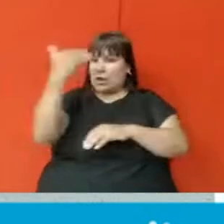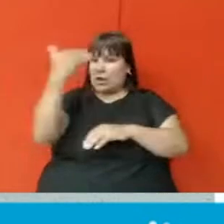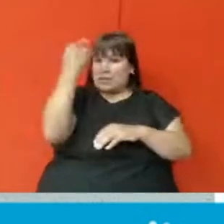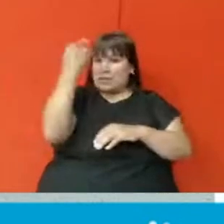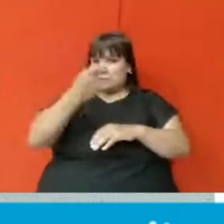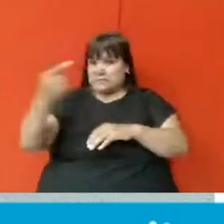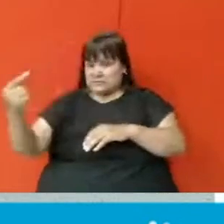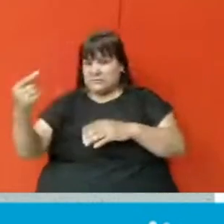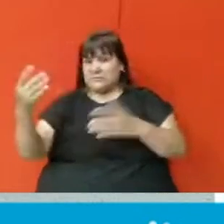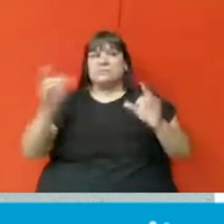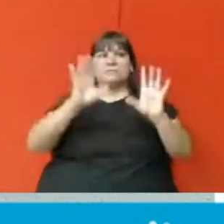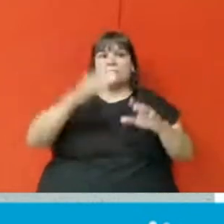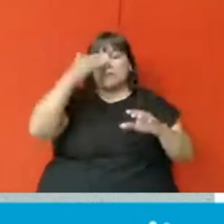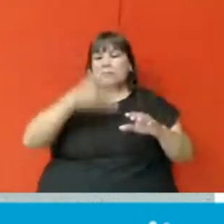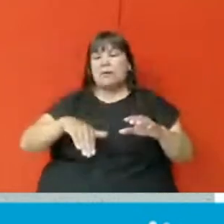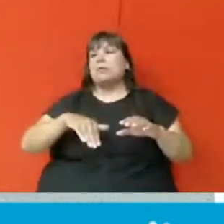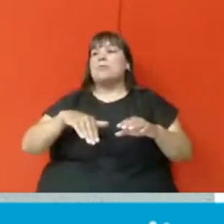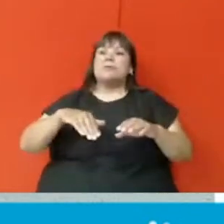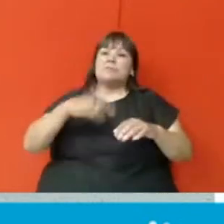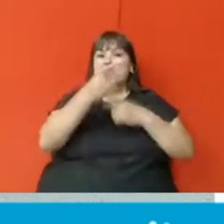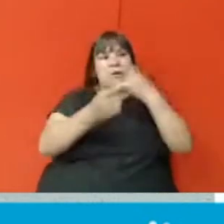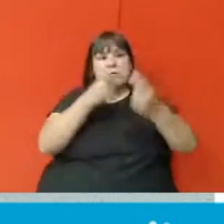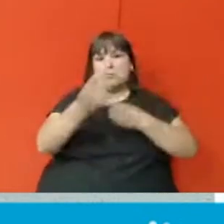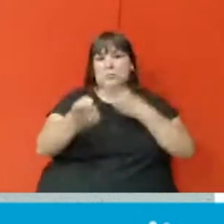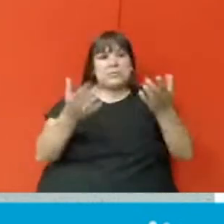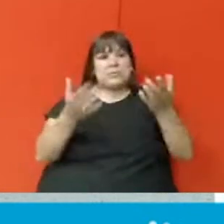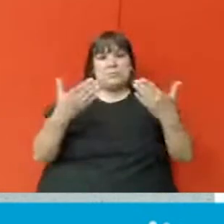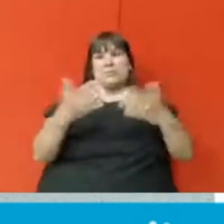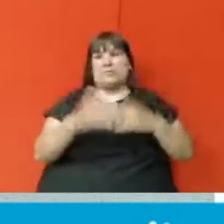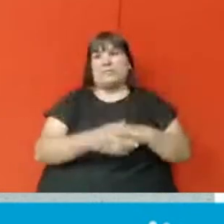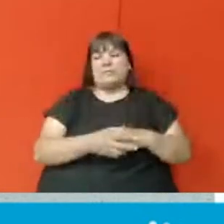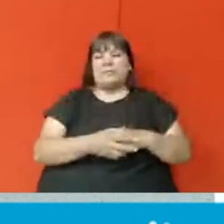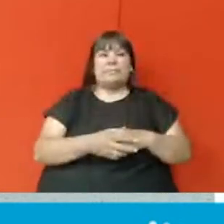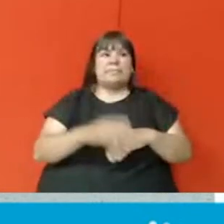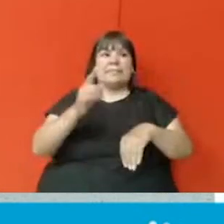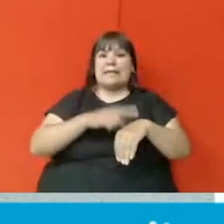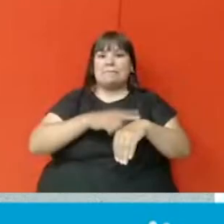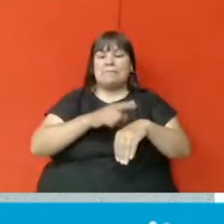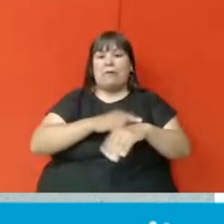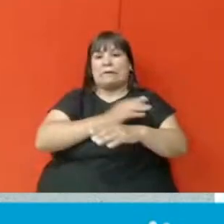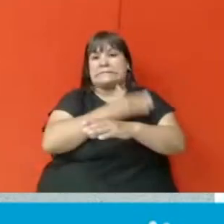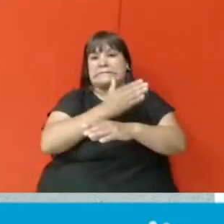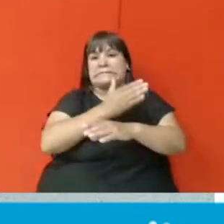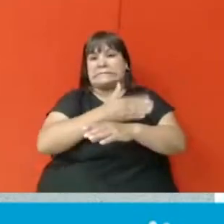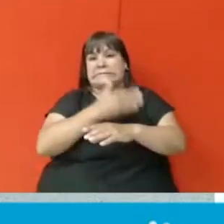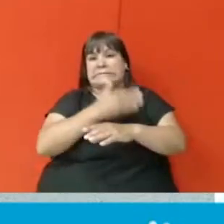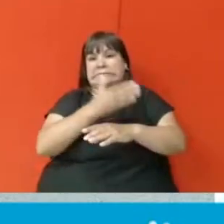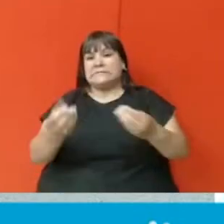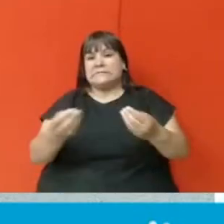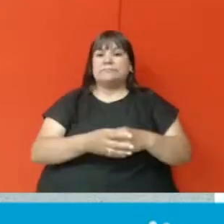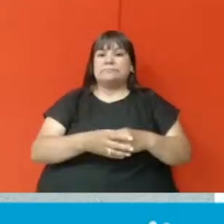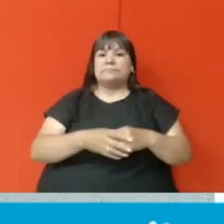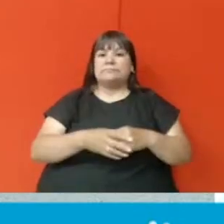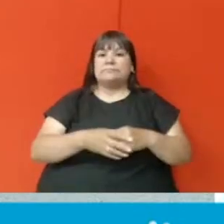último, vamos a hacer las preguntas o comentarios, si es que depende cómo andamos con el tiempo, porque venimos medio atrasados. Así que bueno, en primer término,